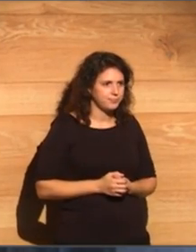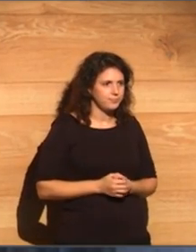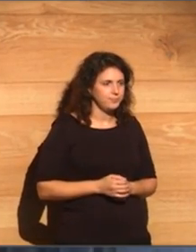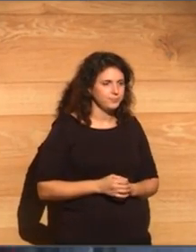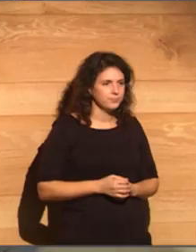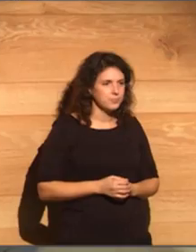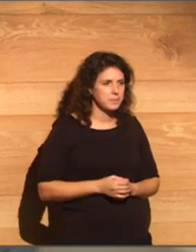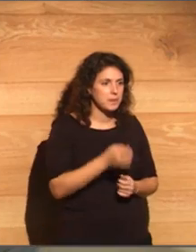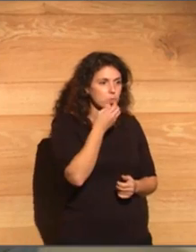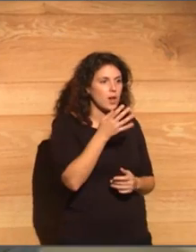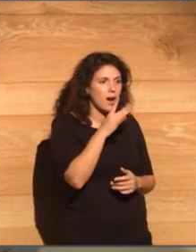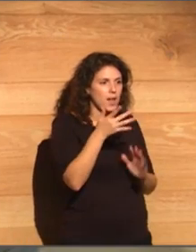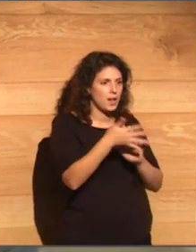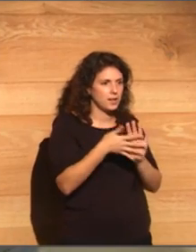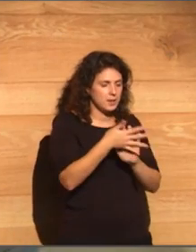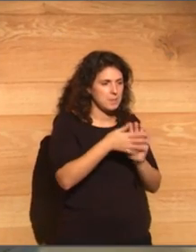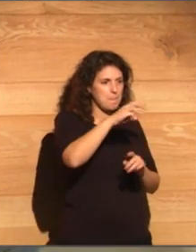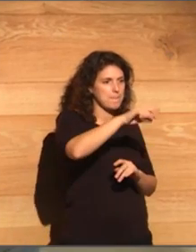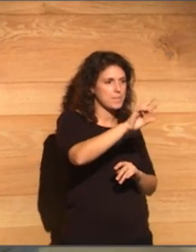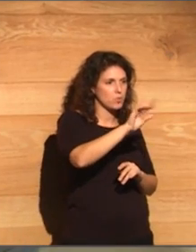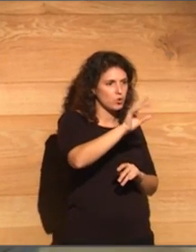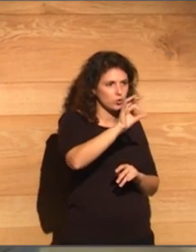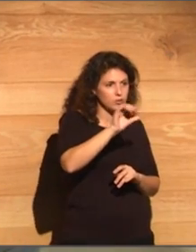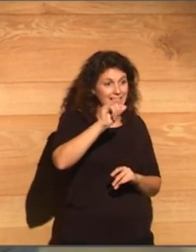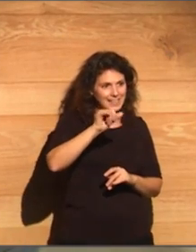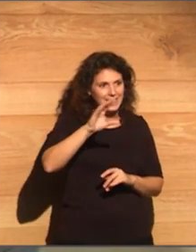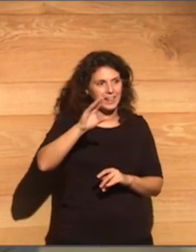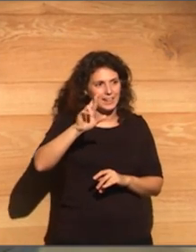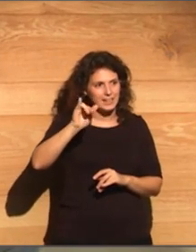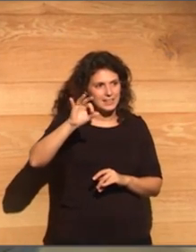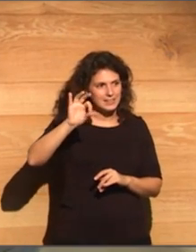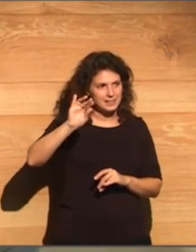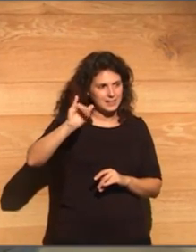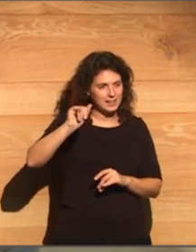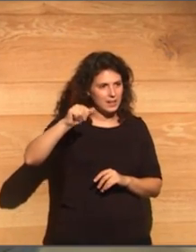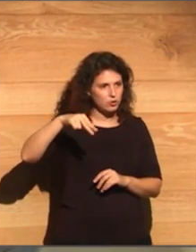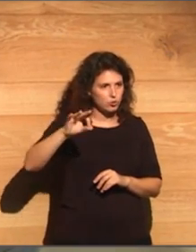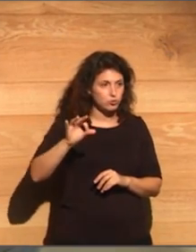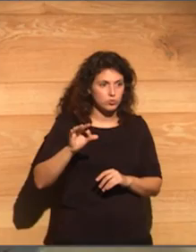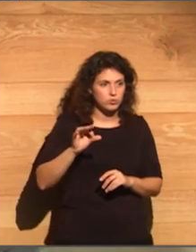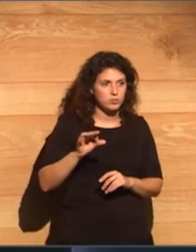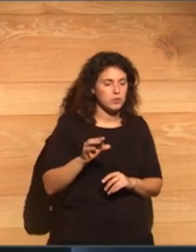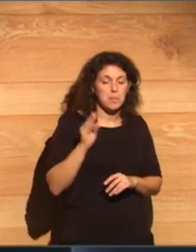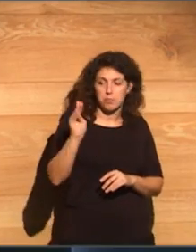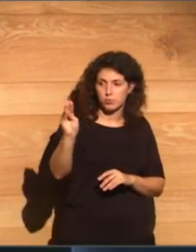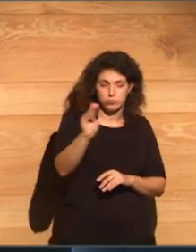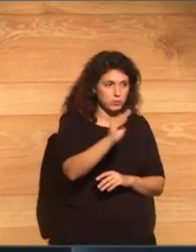más da? Oye, vamos a hablar un poquito de Moros y Cristianos. ¿Qué os parece esta peli? Pregúntale a ellos. Bueno, porque a ti